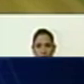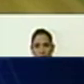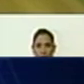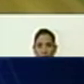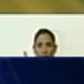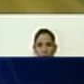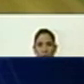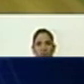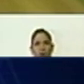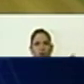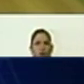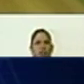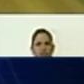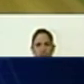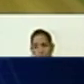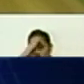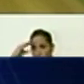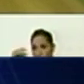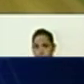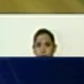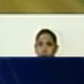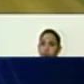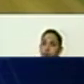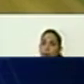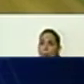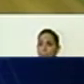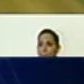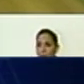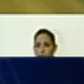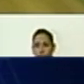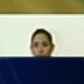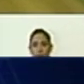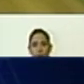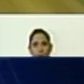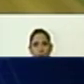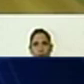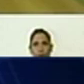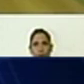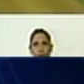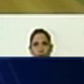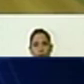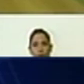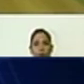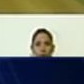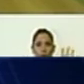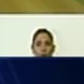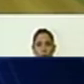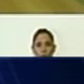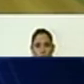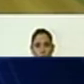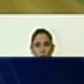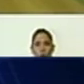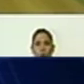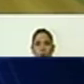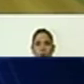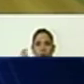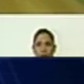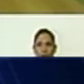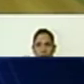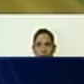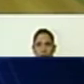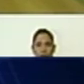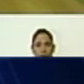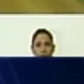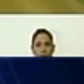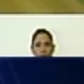el responsable es Donald Trump y es el imperio estadounidense. El 29 de julio, una Corte Federal de